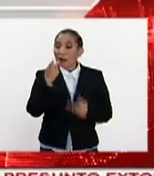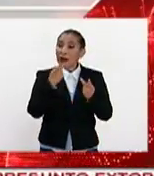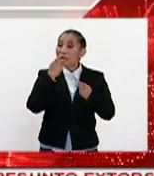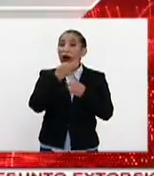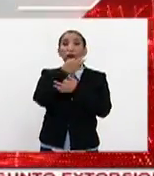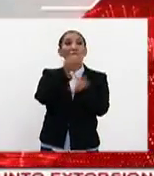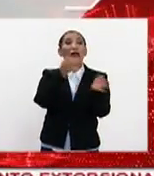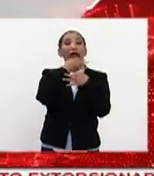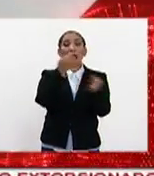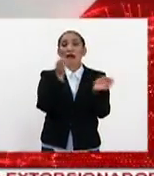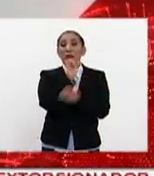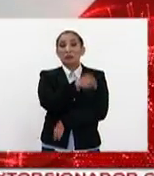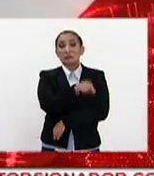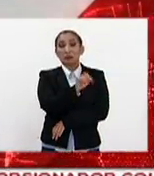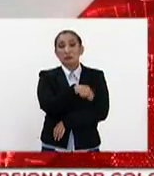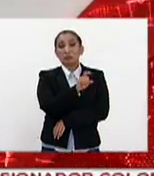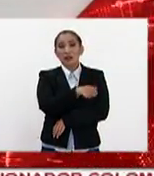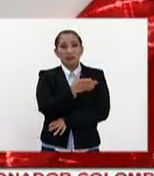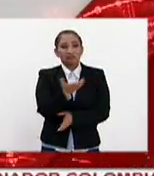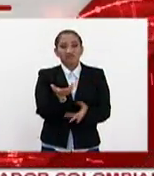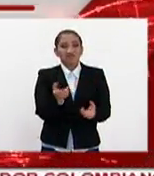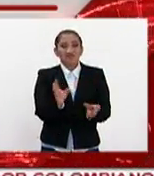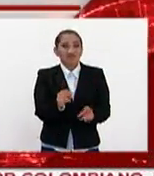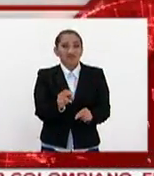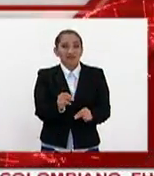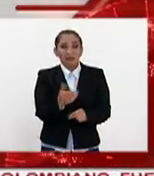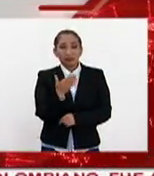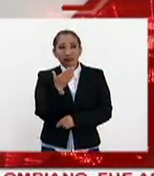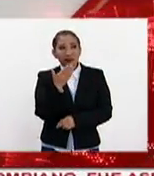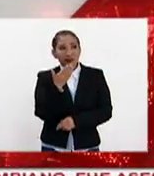proclamando y no hay